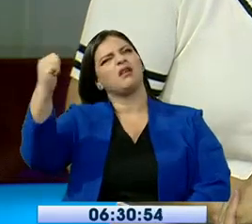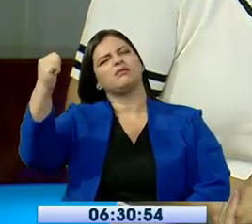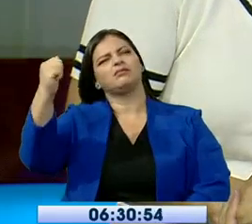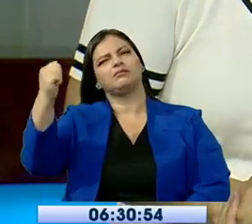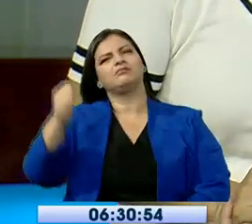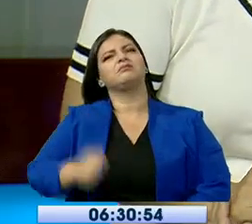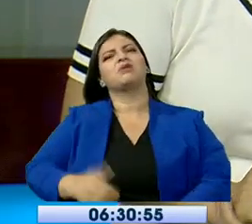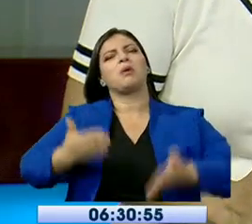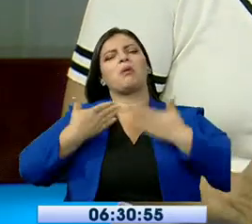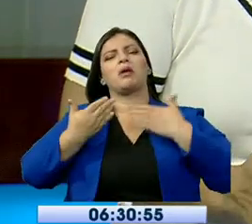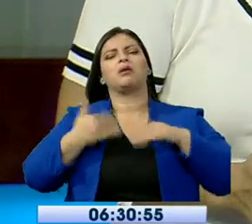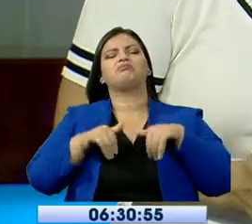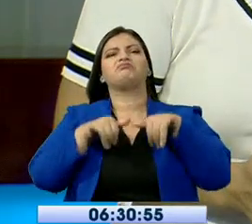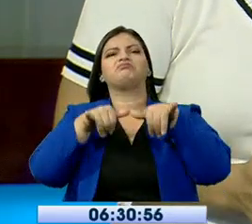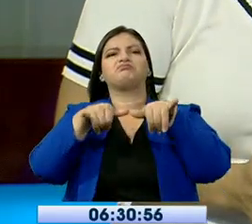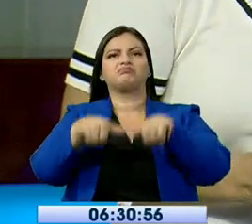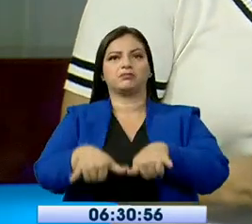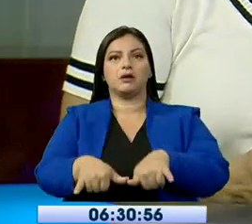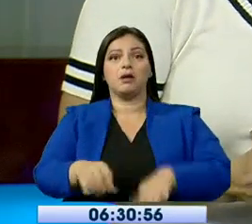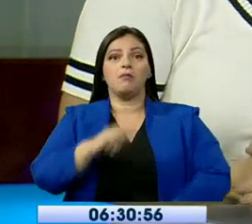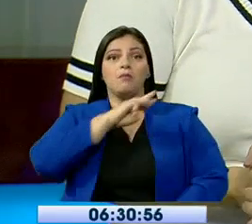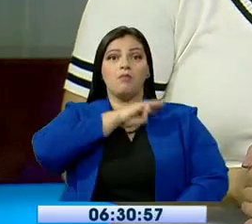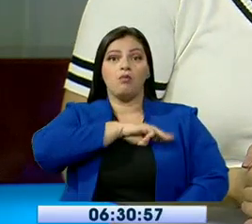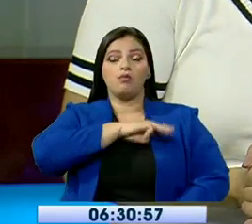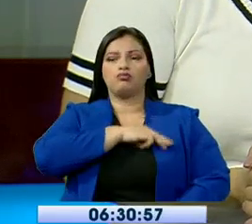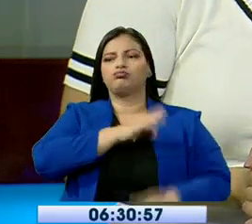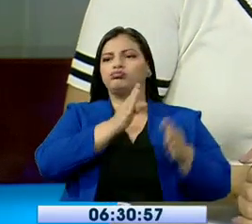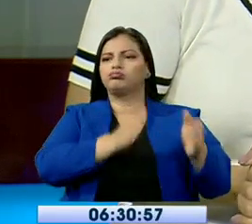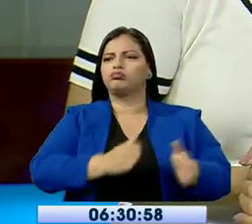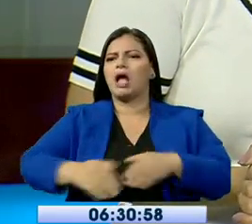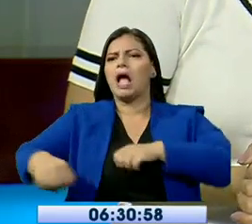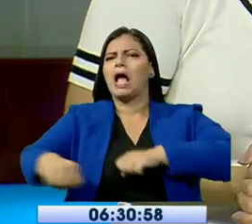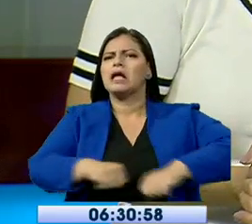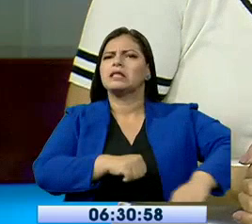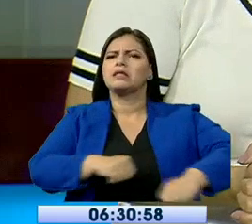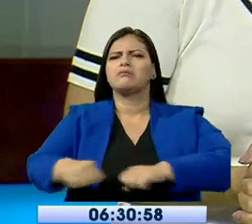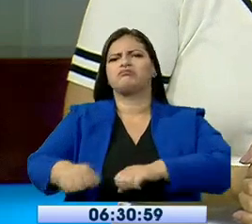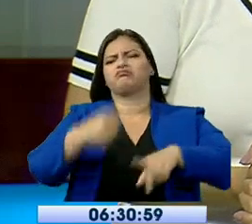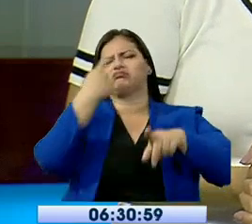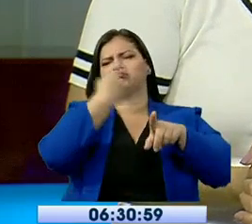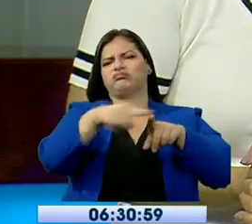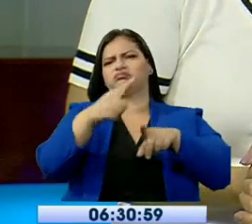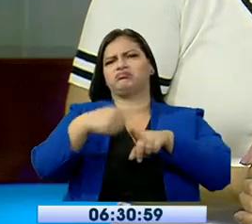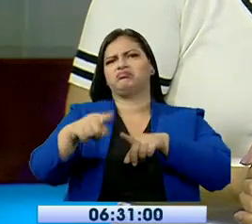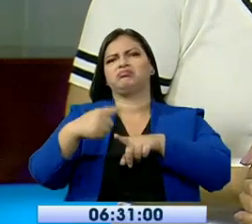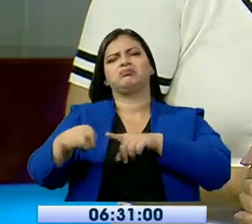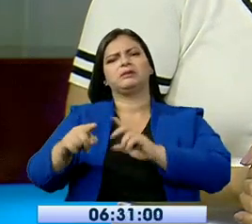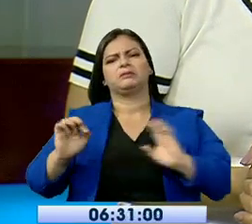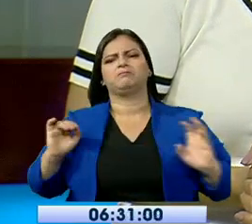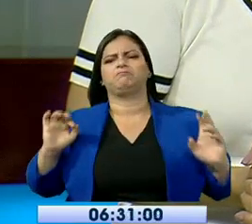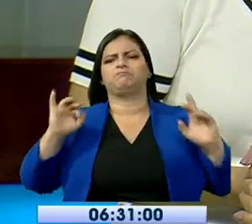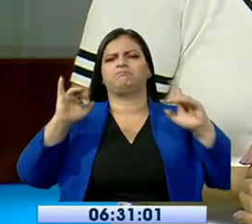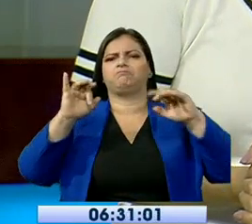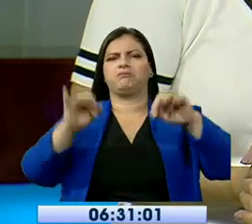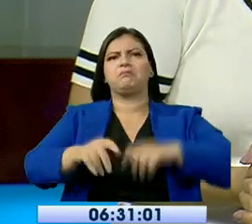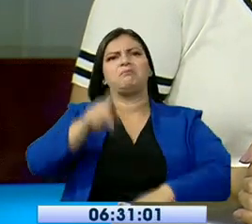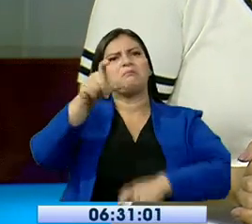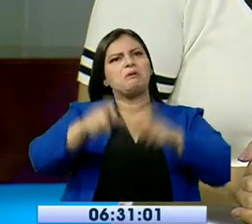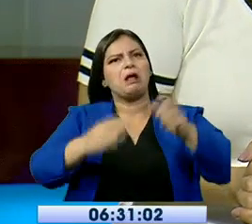ciudad. Durante el fin de semana se realizaron desfiles y presentaciones artísticas para el deleite de grandes y